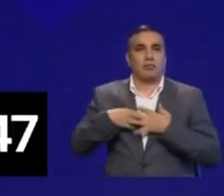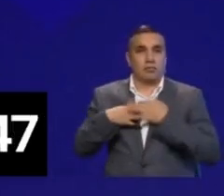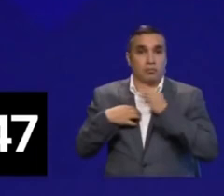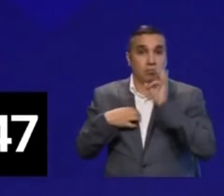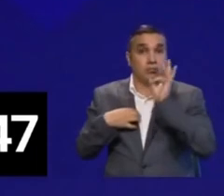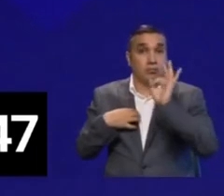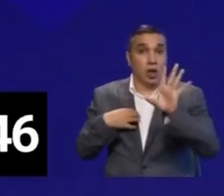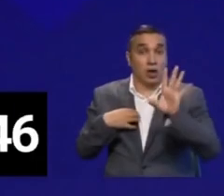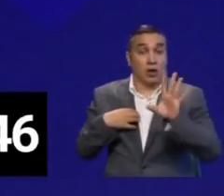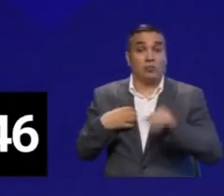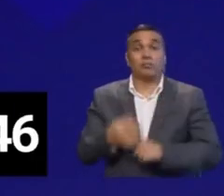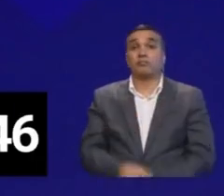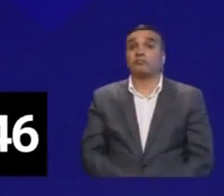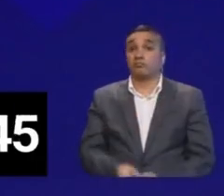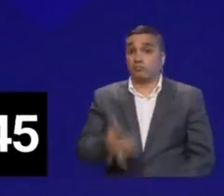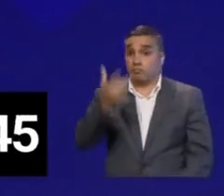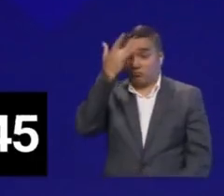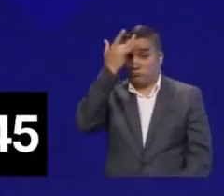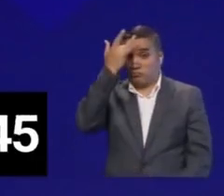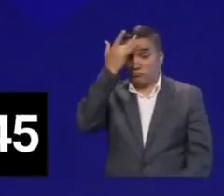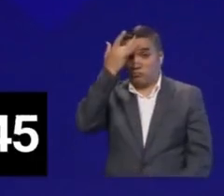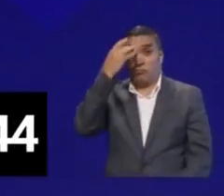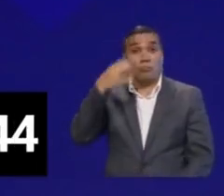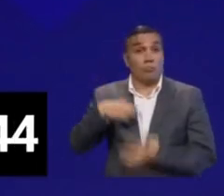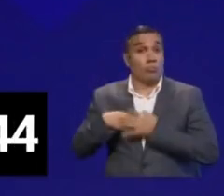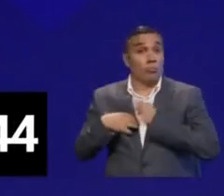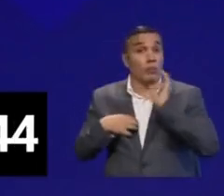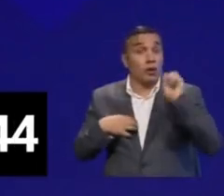¿sí? Enfermos con COVID.